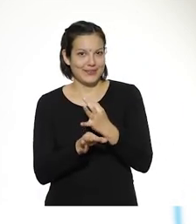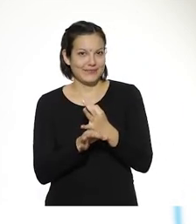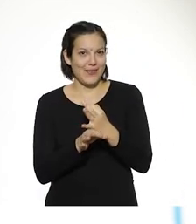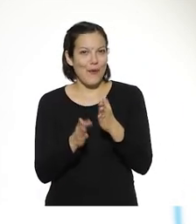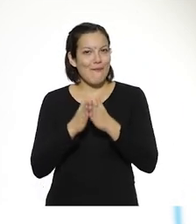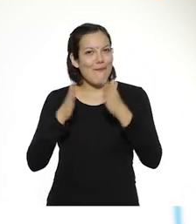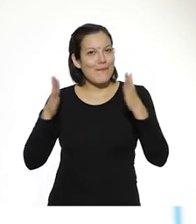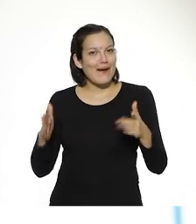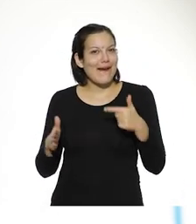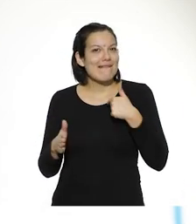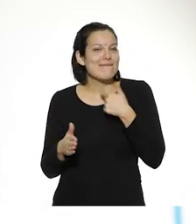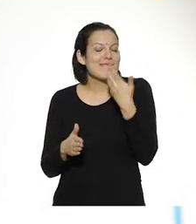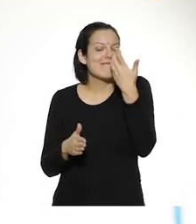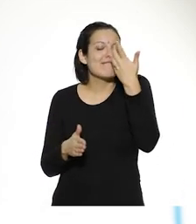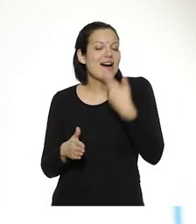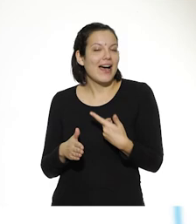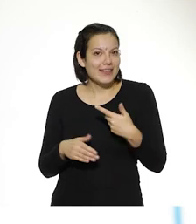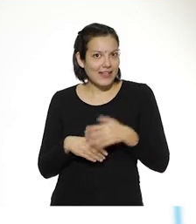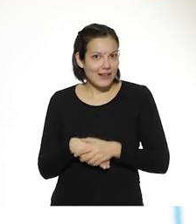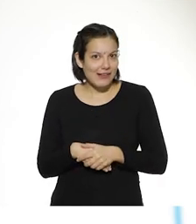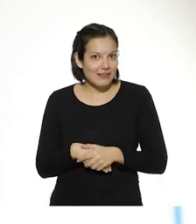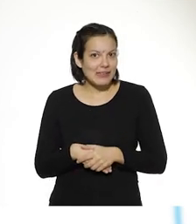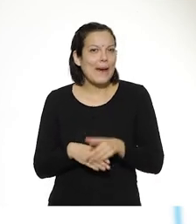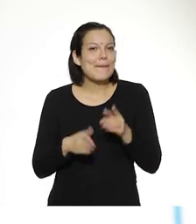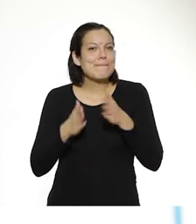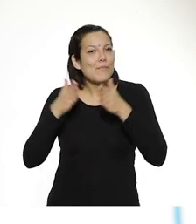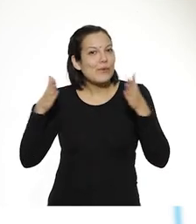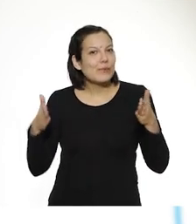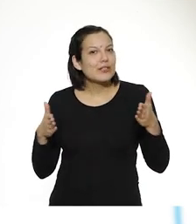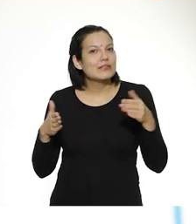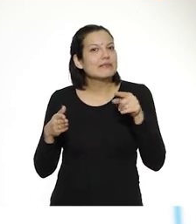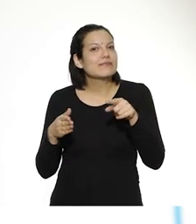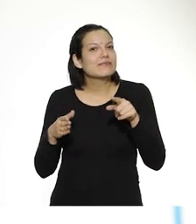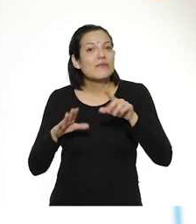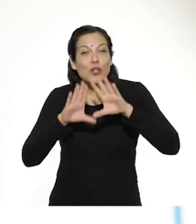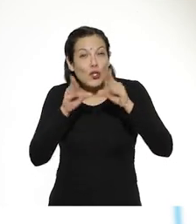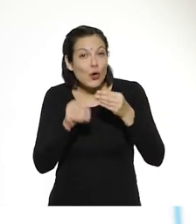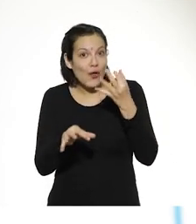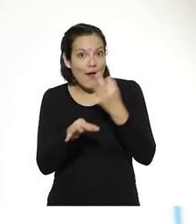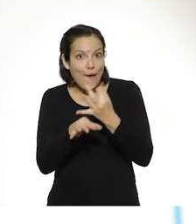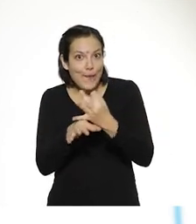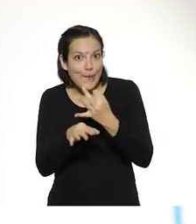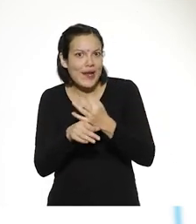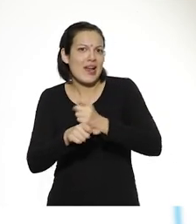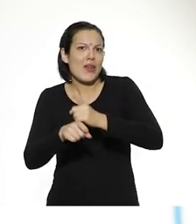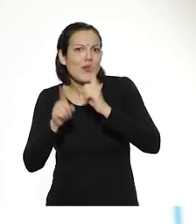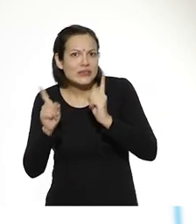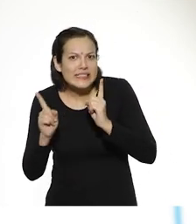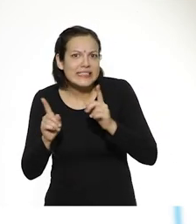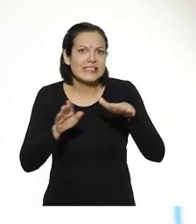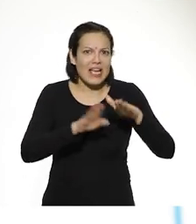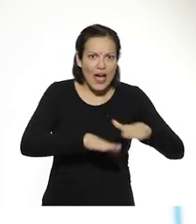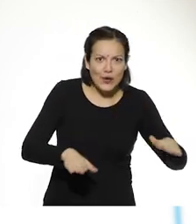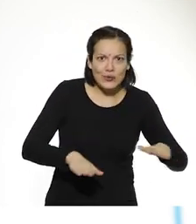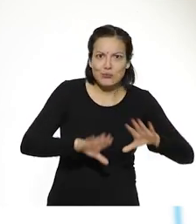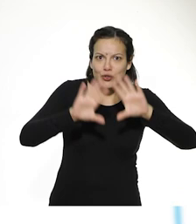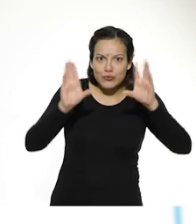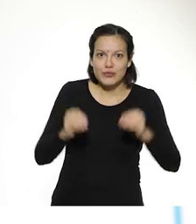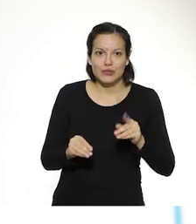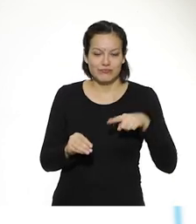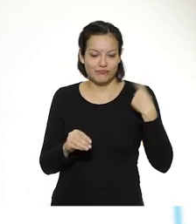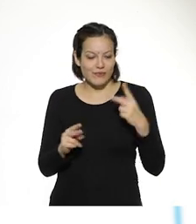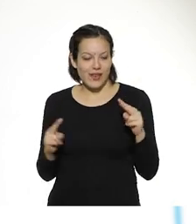Ese momento a mí me encantaba, porque era un momento en el que toda la escuela, o sea, docentes y alumnos,